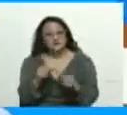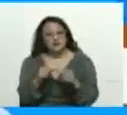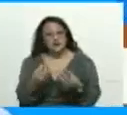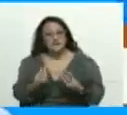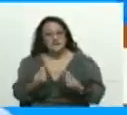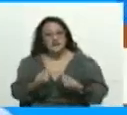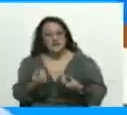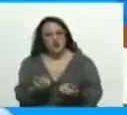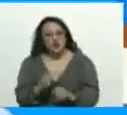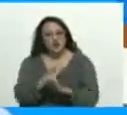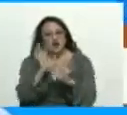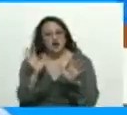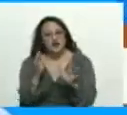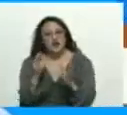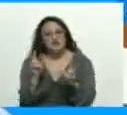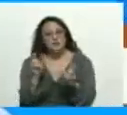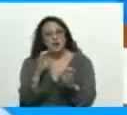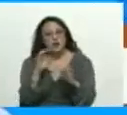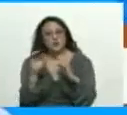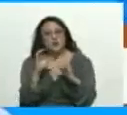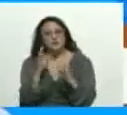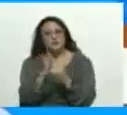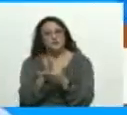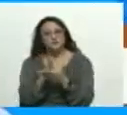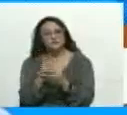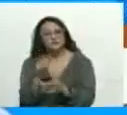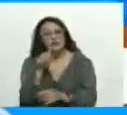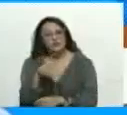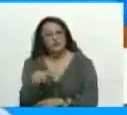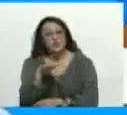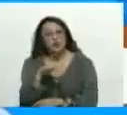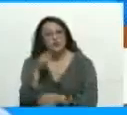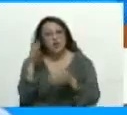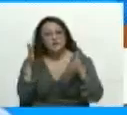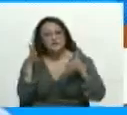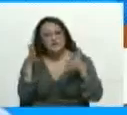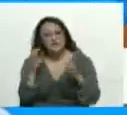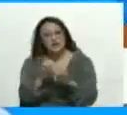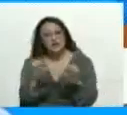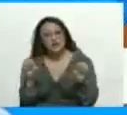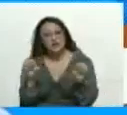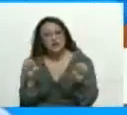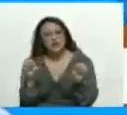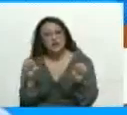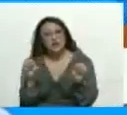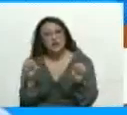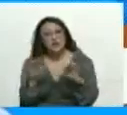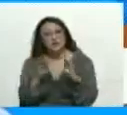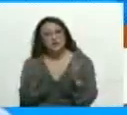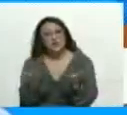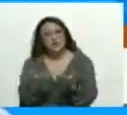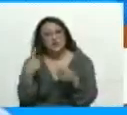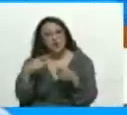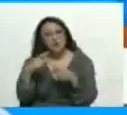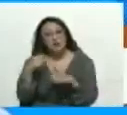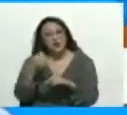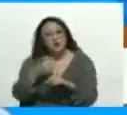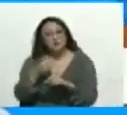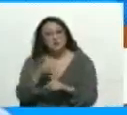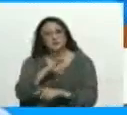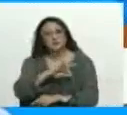Clara y como materia de comunicación constante este pueblo enseña y educa con dignidad al mundo y a otras luchas sociales